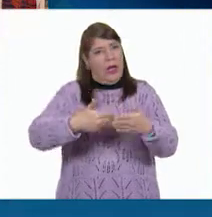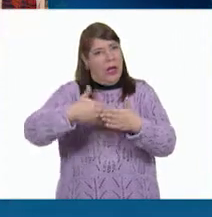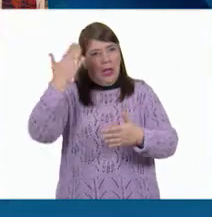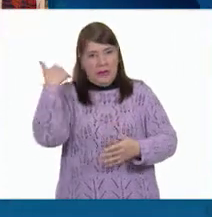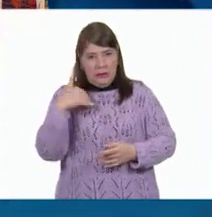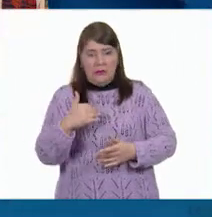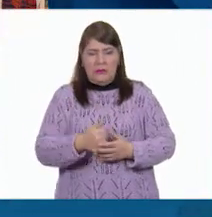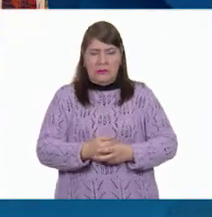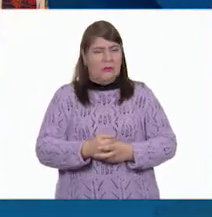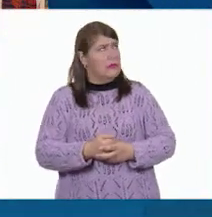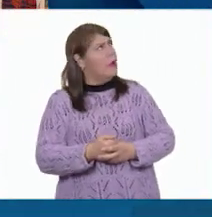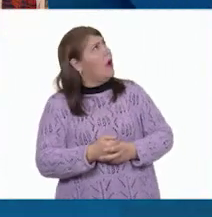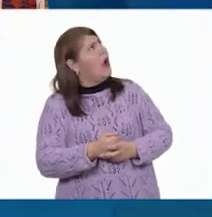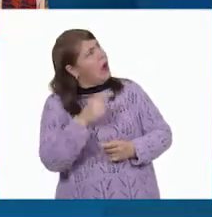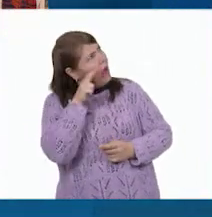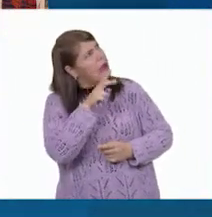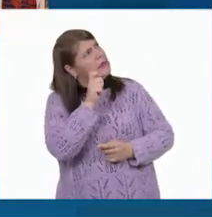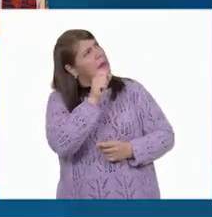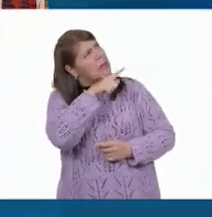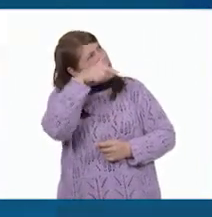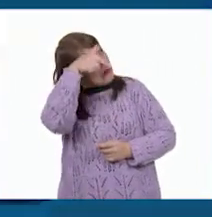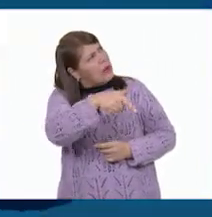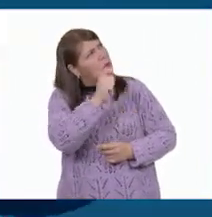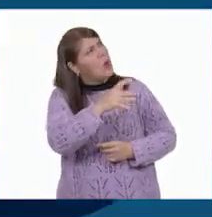Y ahí también se ve un policía.